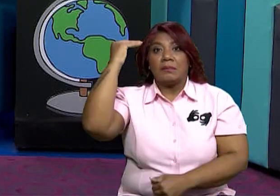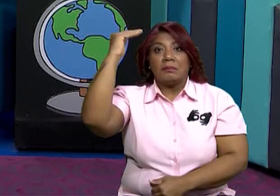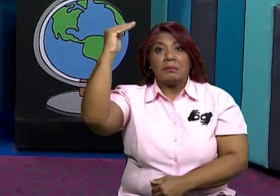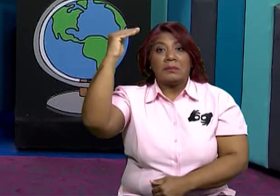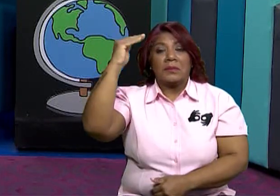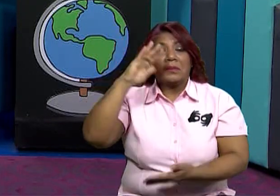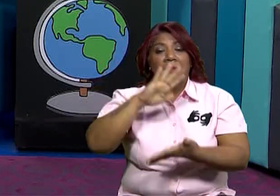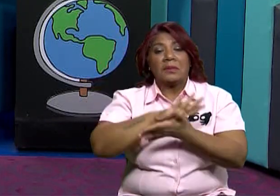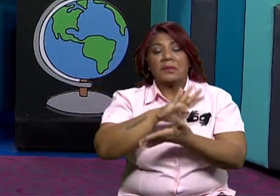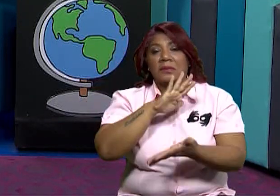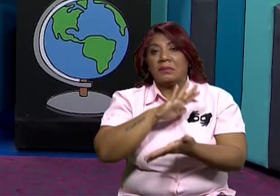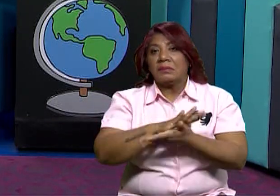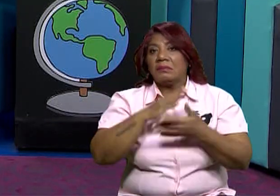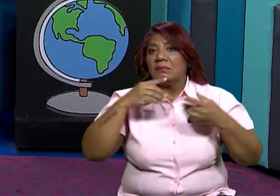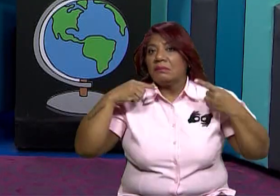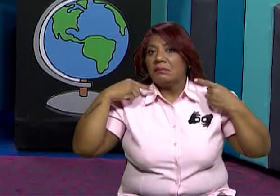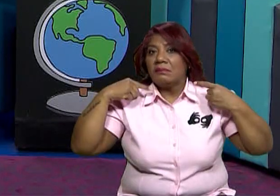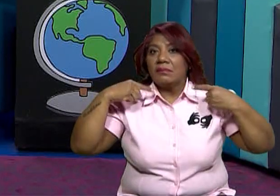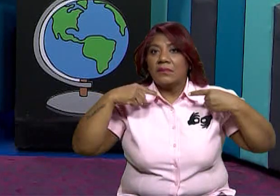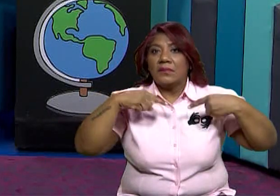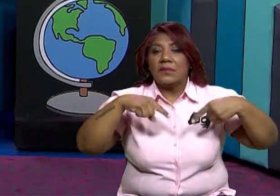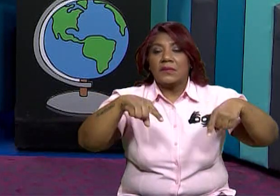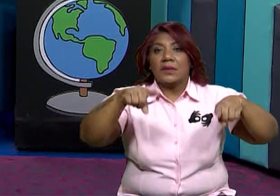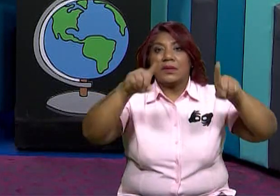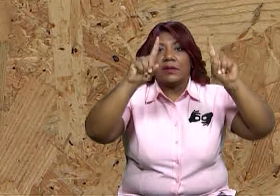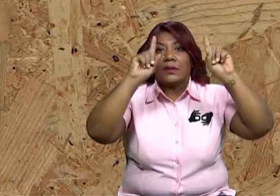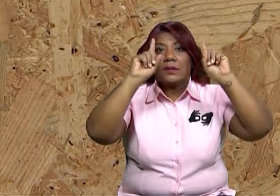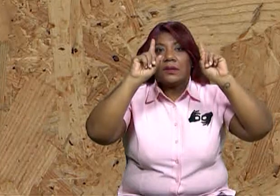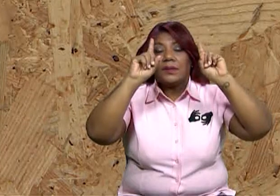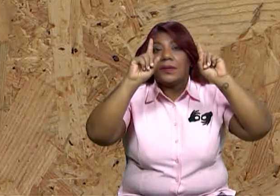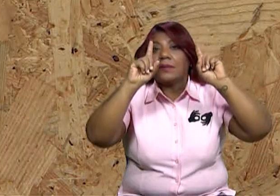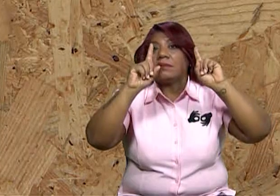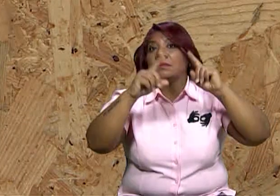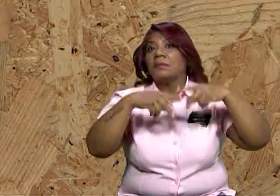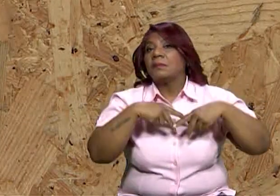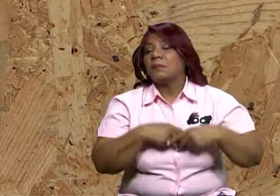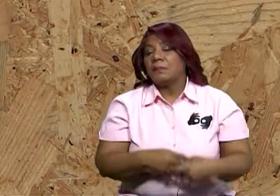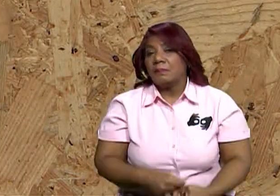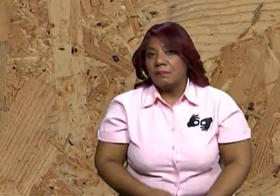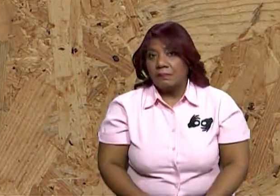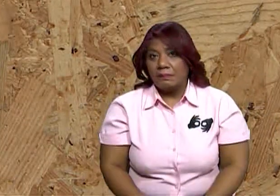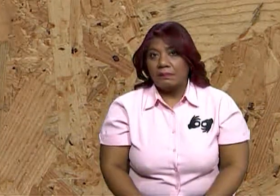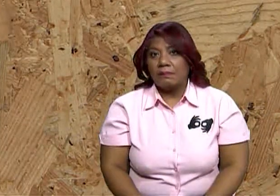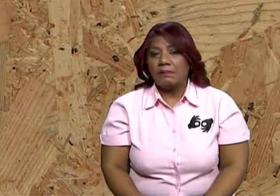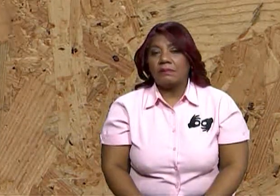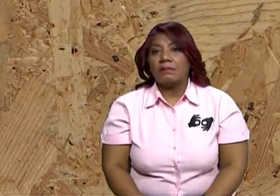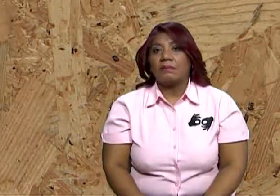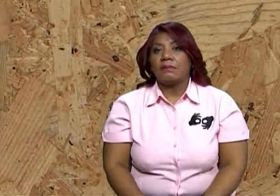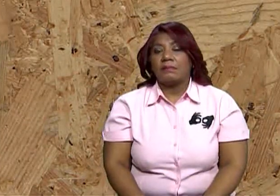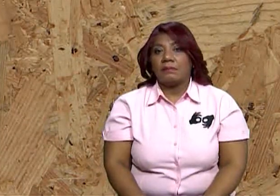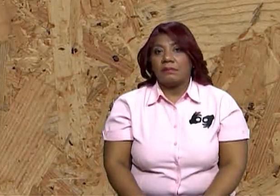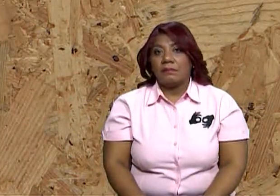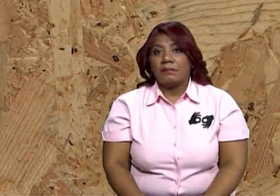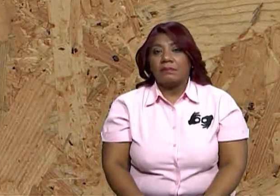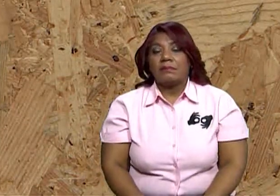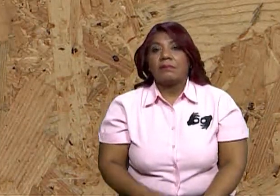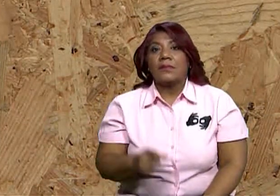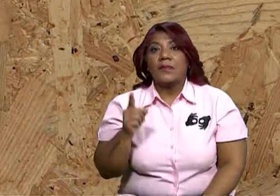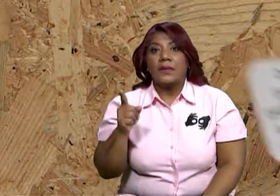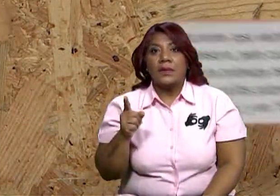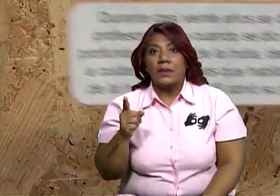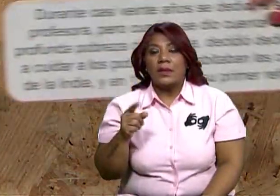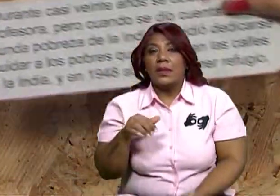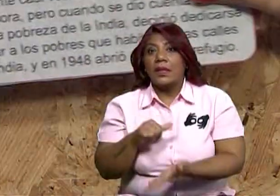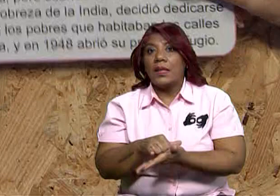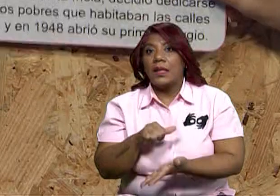toma una decisión de ser voluntaria y se va. ¿Cuál fue el efecto de esa decisión?